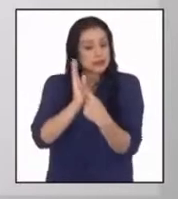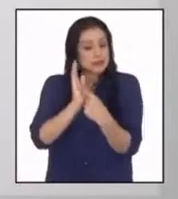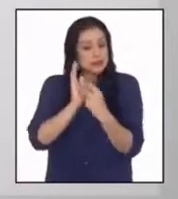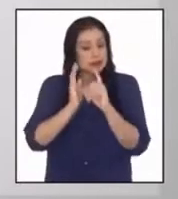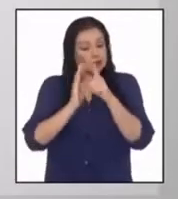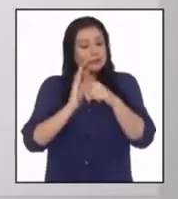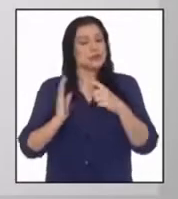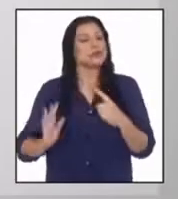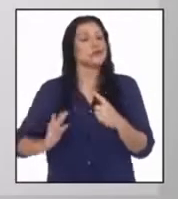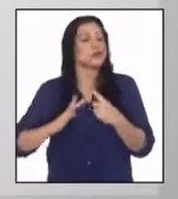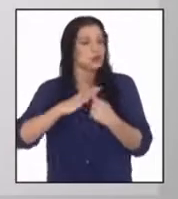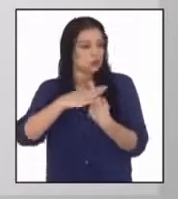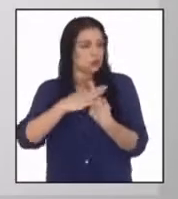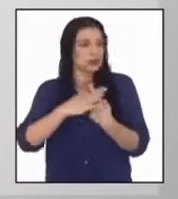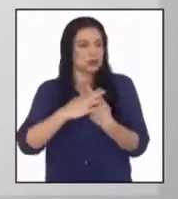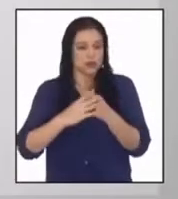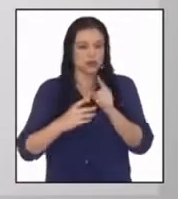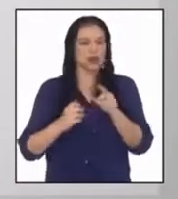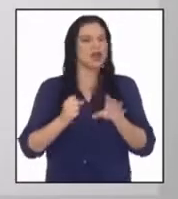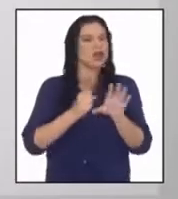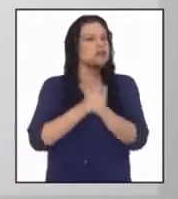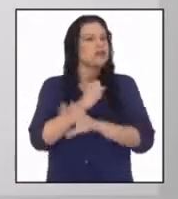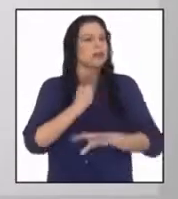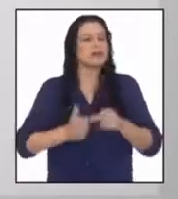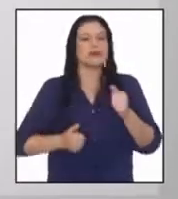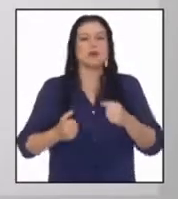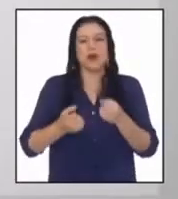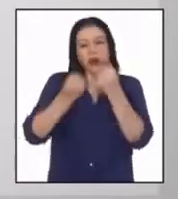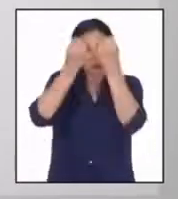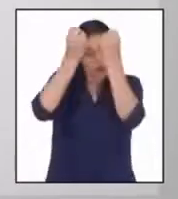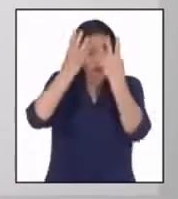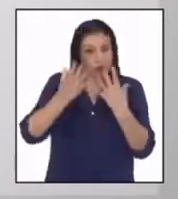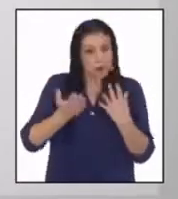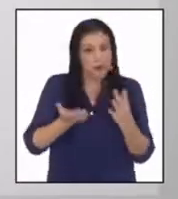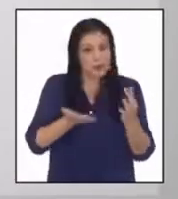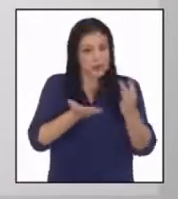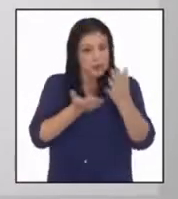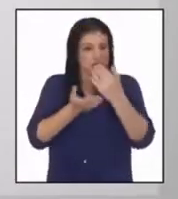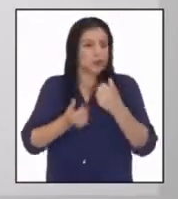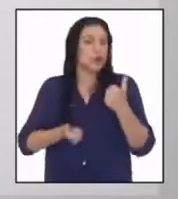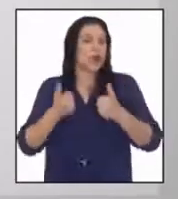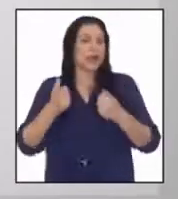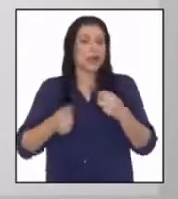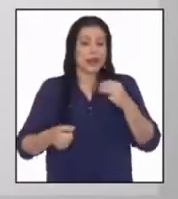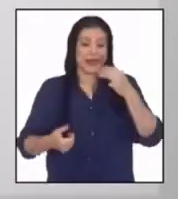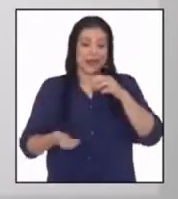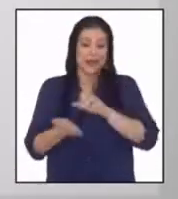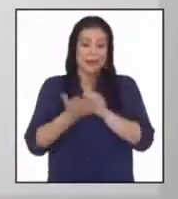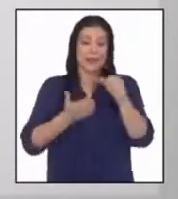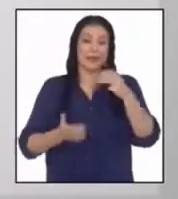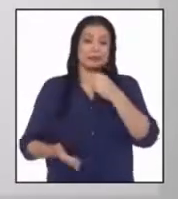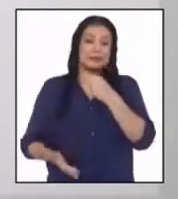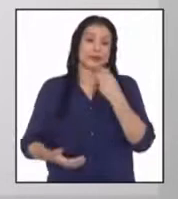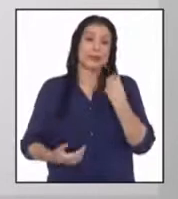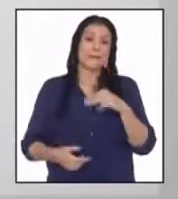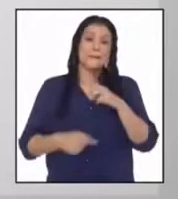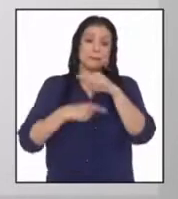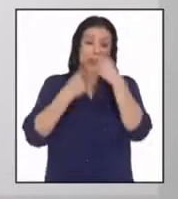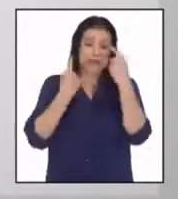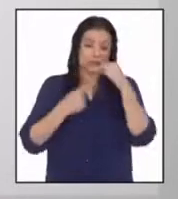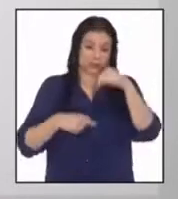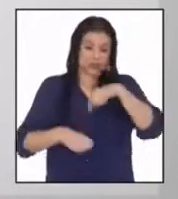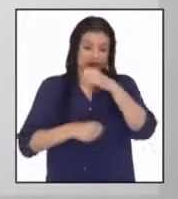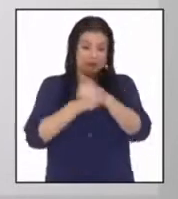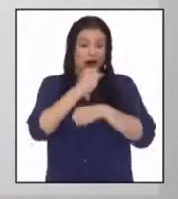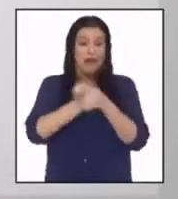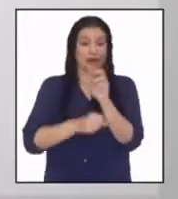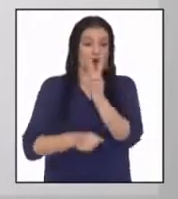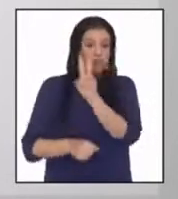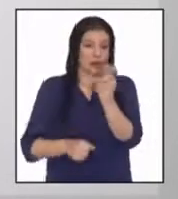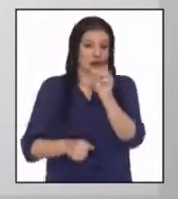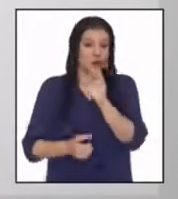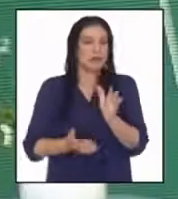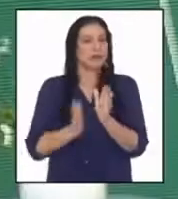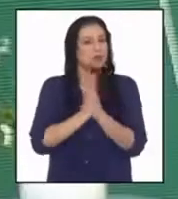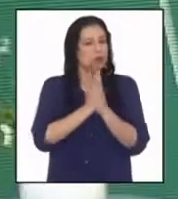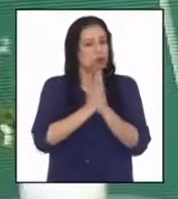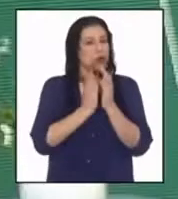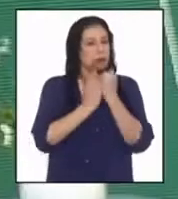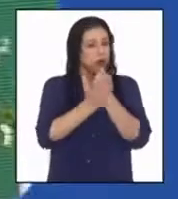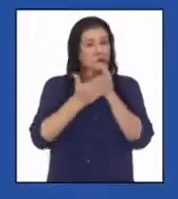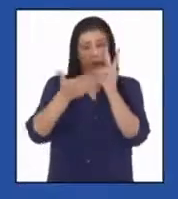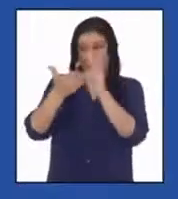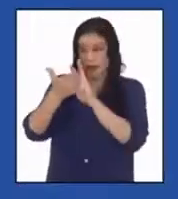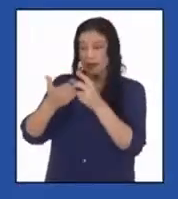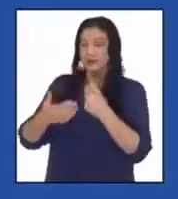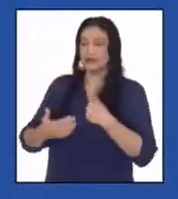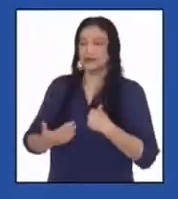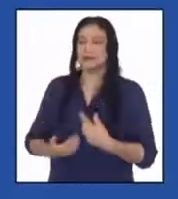siguiente situación que está basada en una información recogida en el mes de marzo de 2020. ¿Me dan una mano con la lectura?